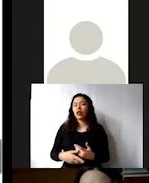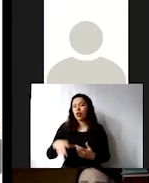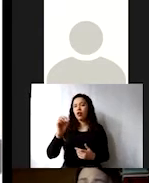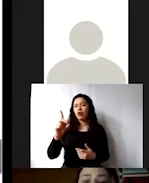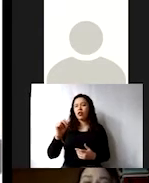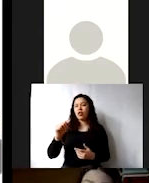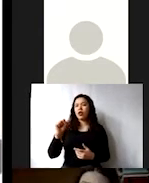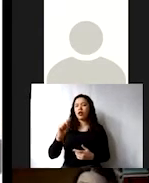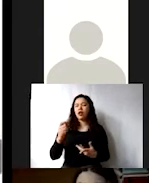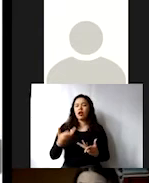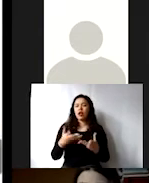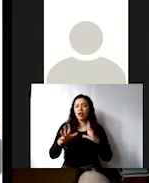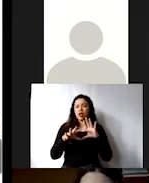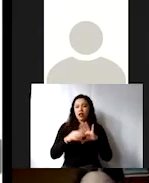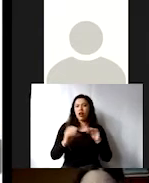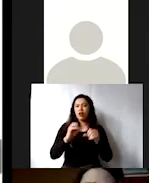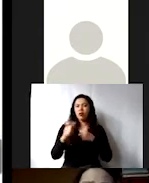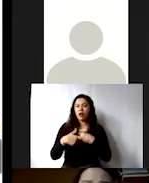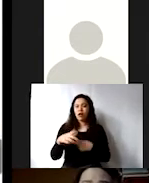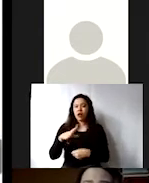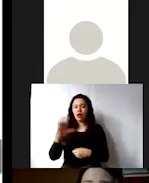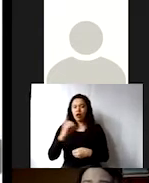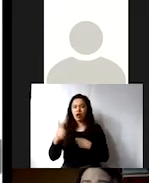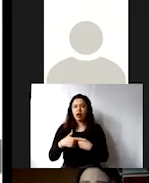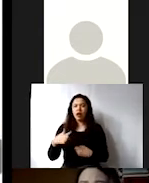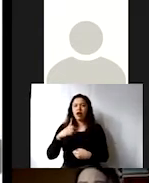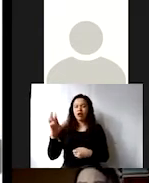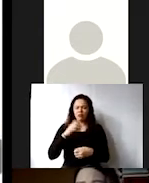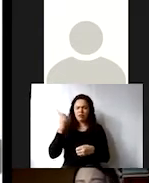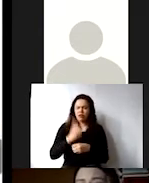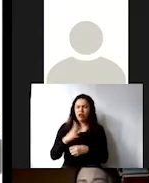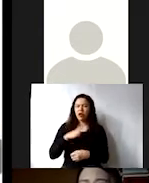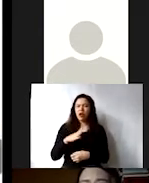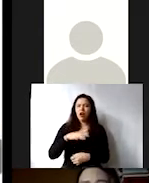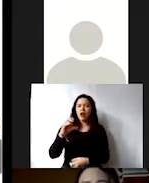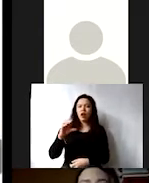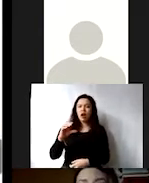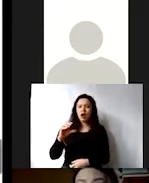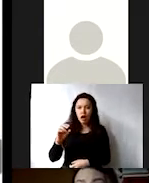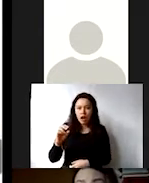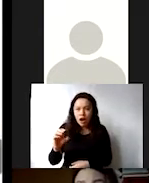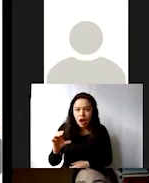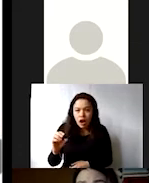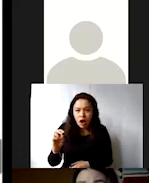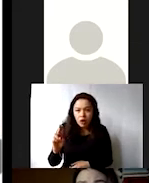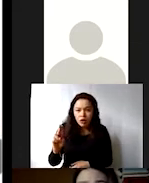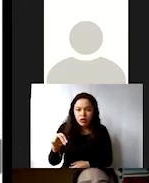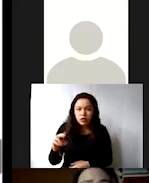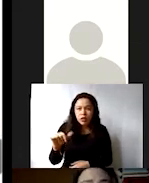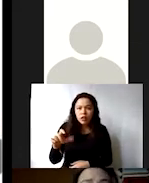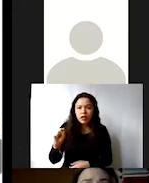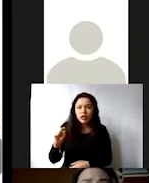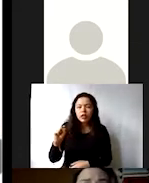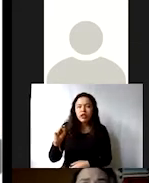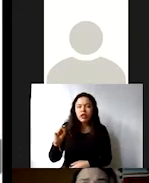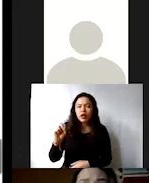oportunidades. Que es buenísimo y poca gente conoce, Unleash apoya a muchos emprendedores sociales. De